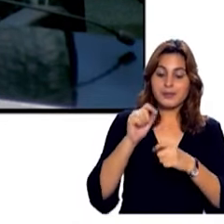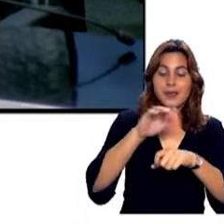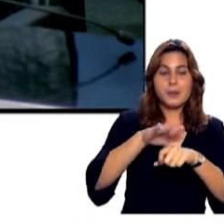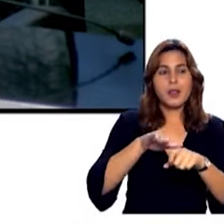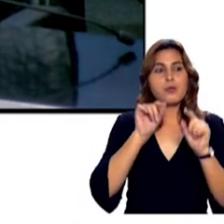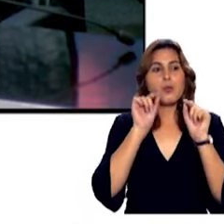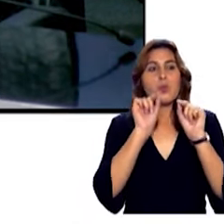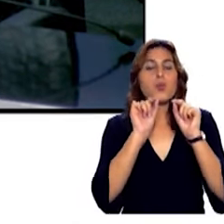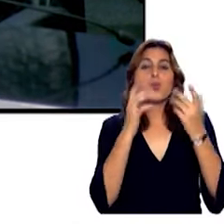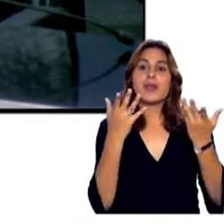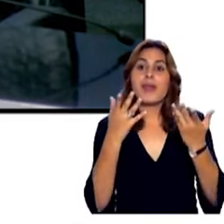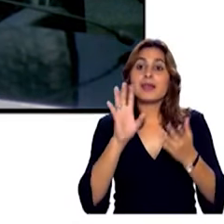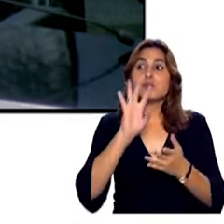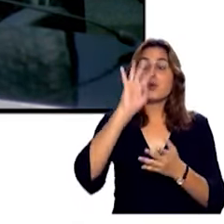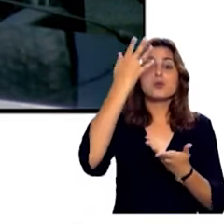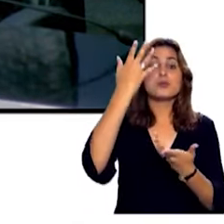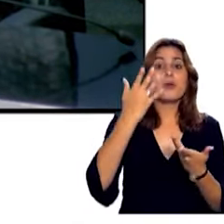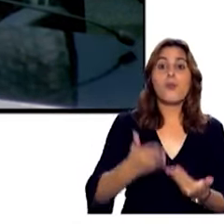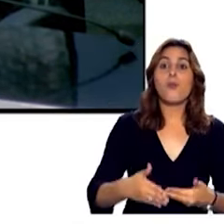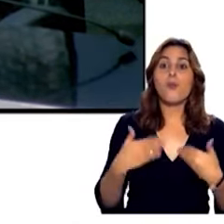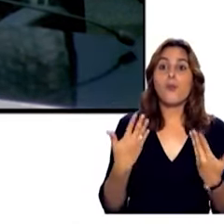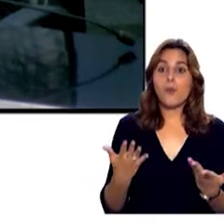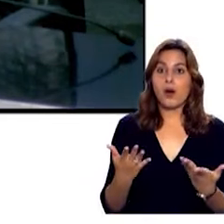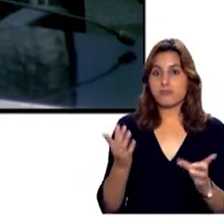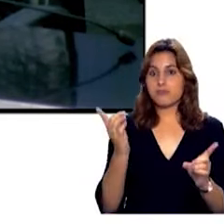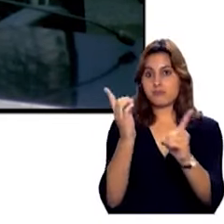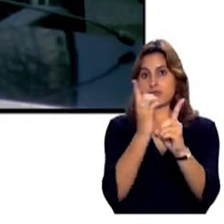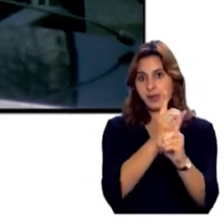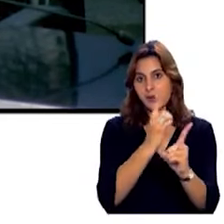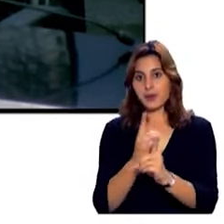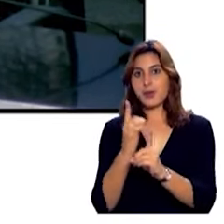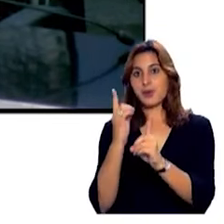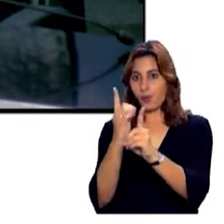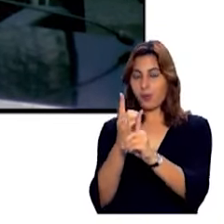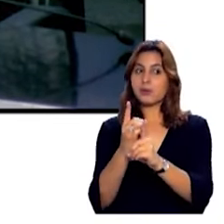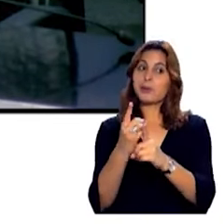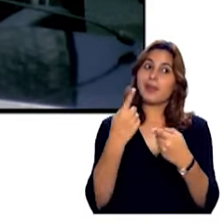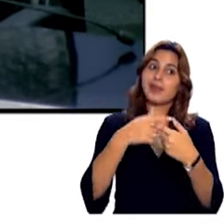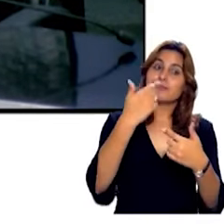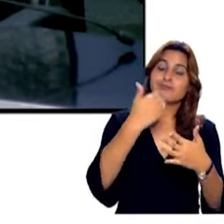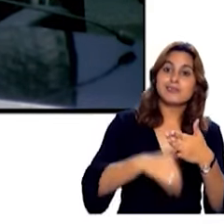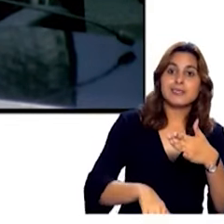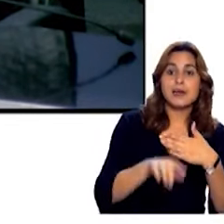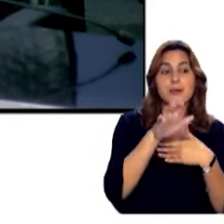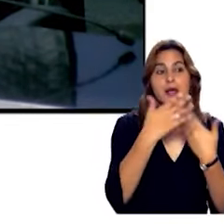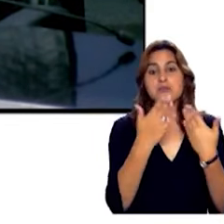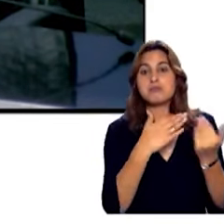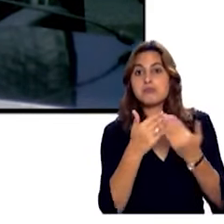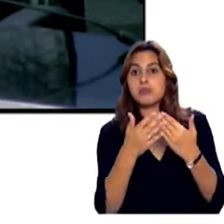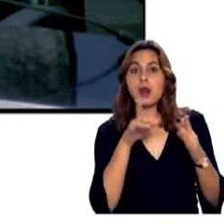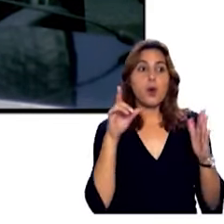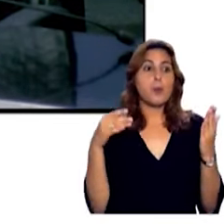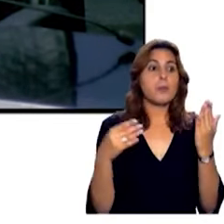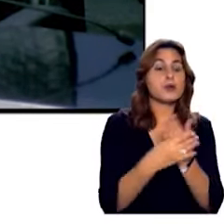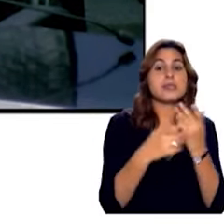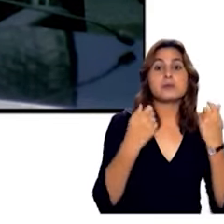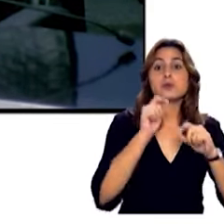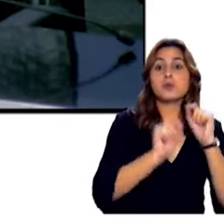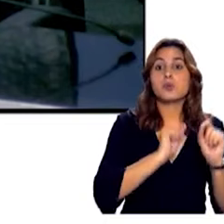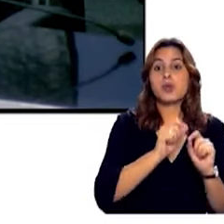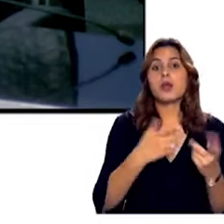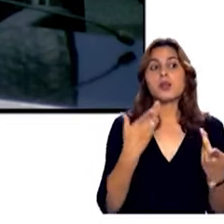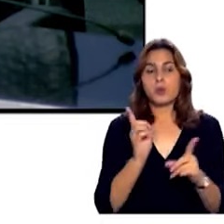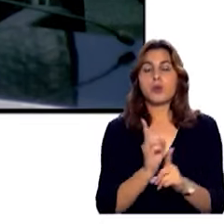solución ese quebrantamiento de forma esra procesal ha produo ha definitiva